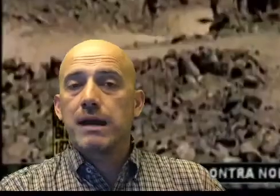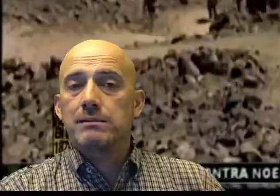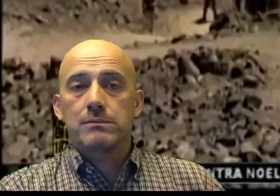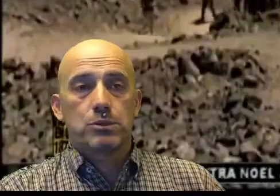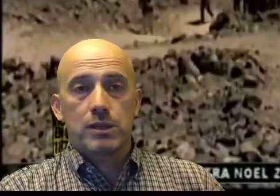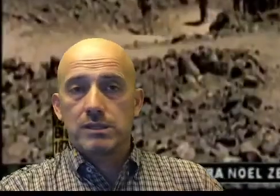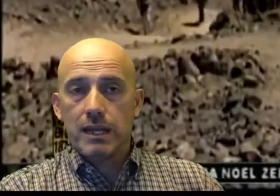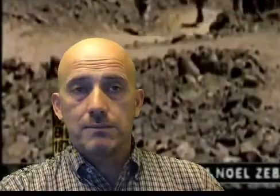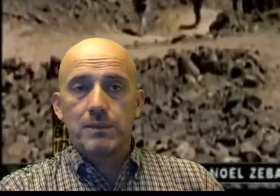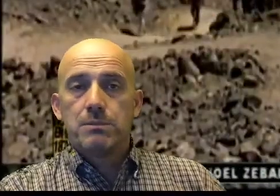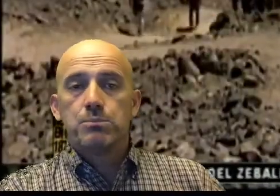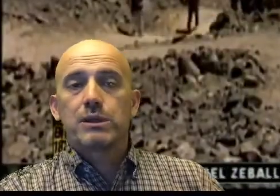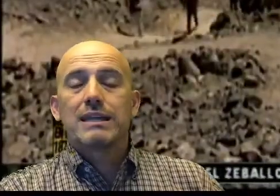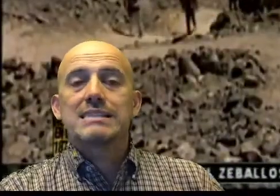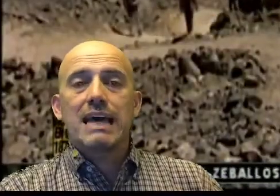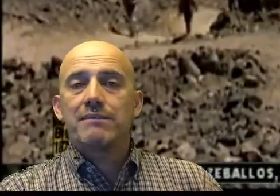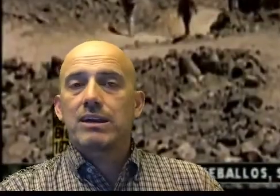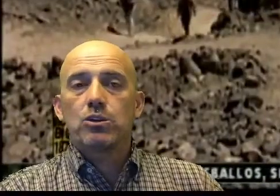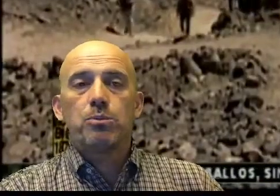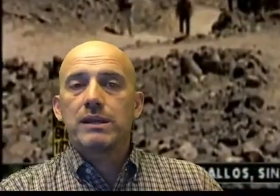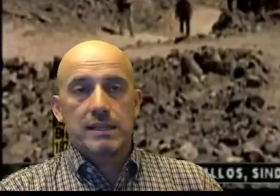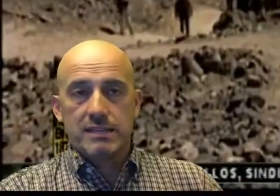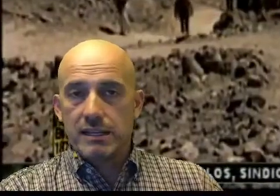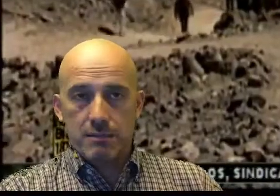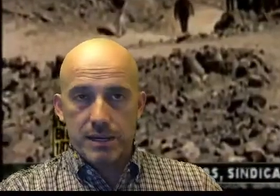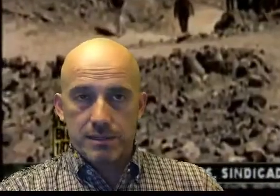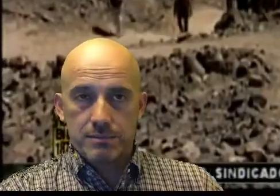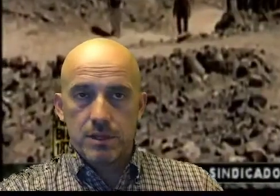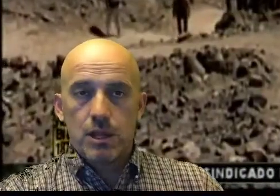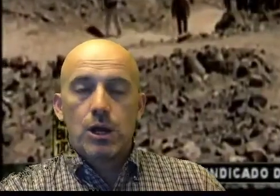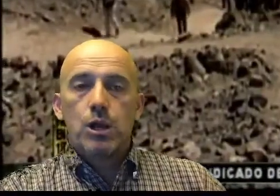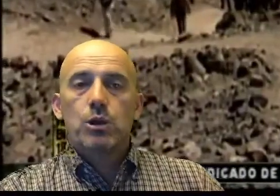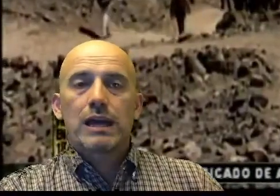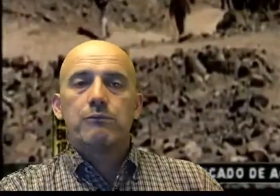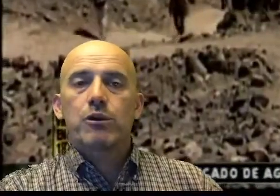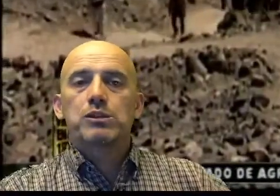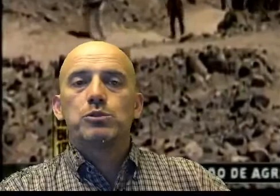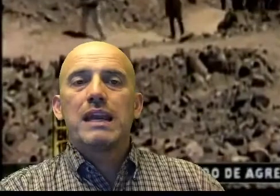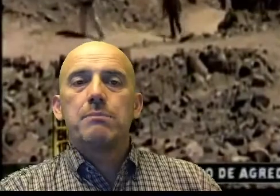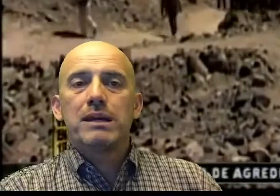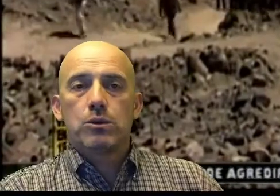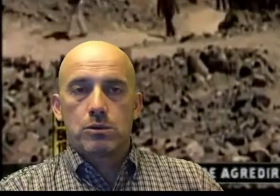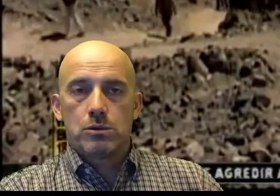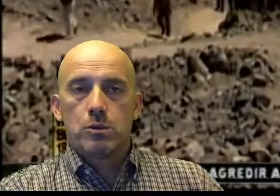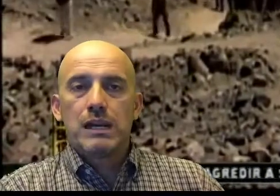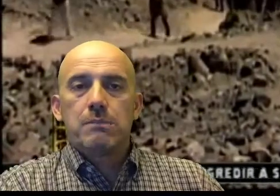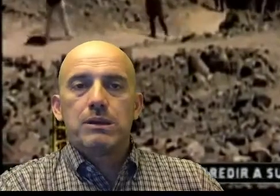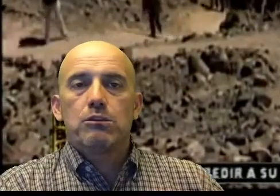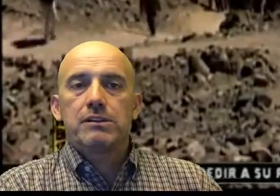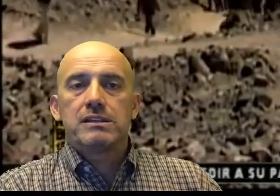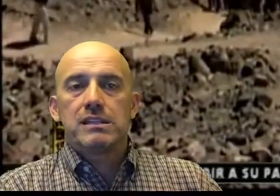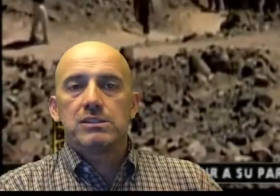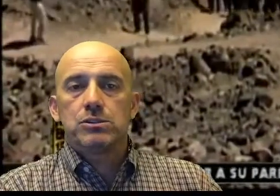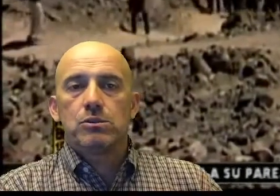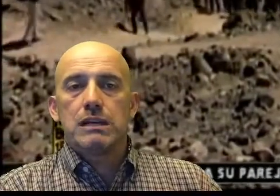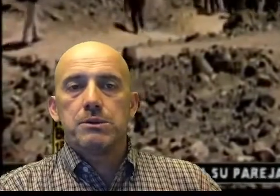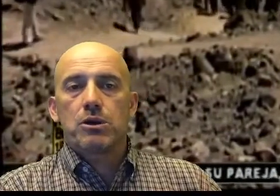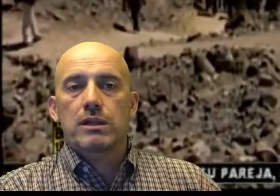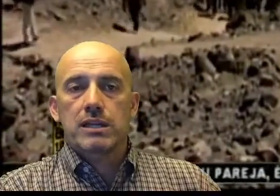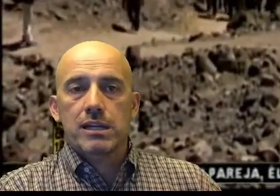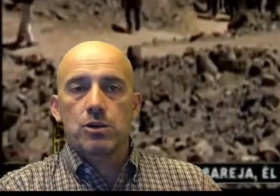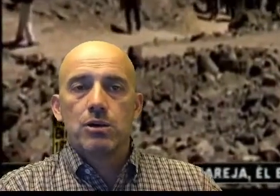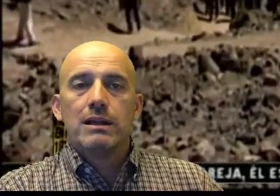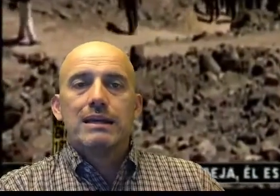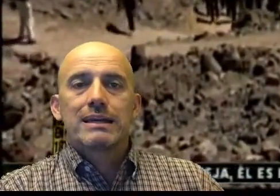pretexto del mar no es tal porque él sabe que no puede pensar y al mar lo que él busca es un enemigo un enemigo ficticio